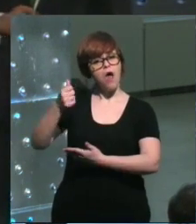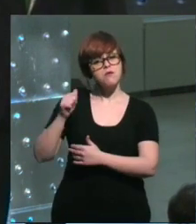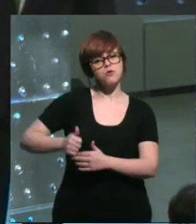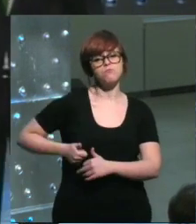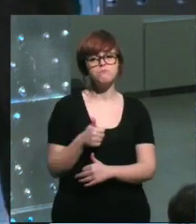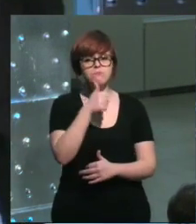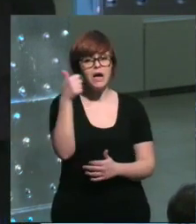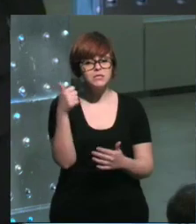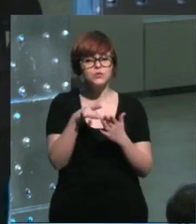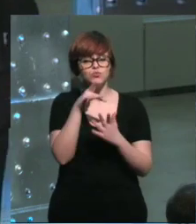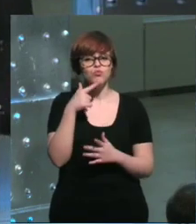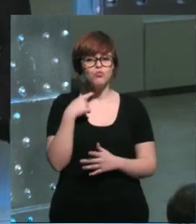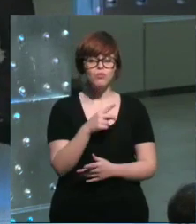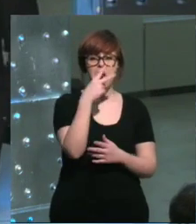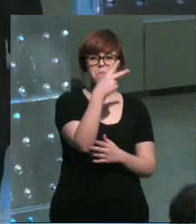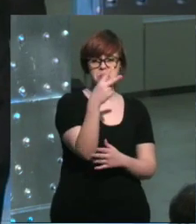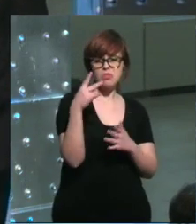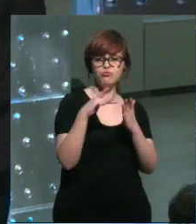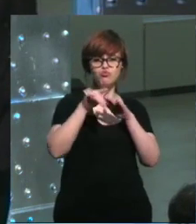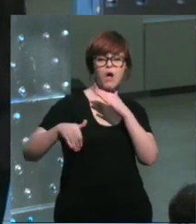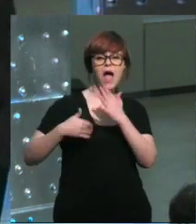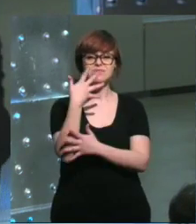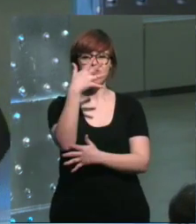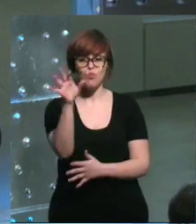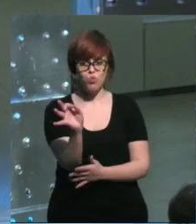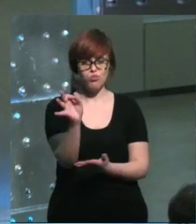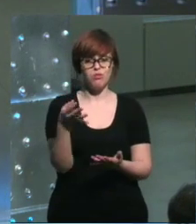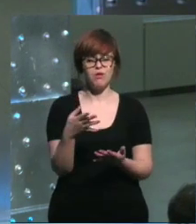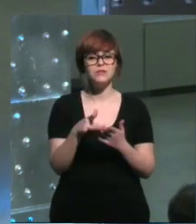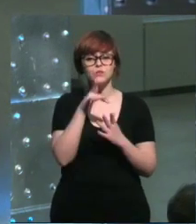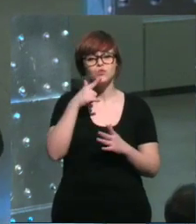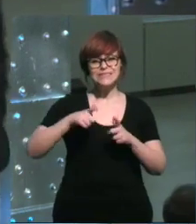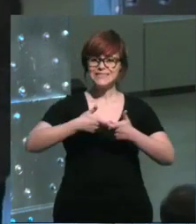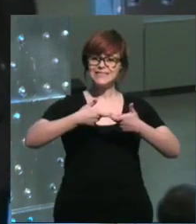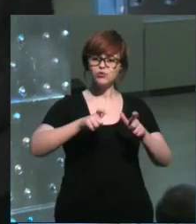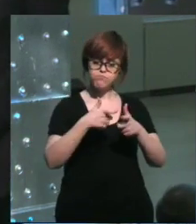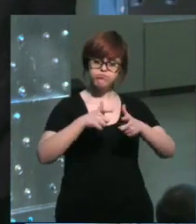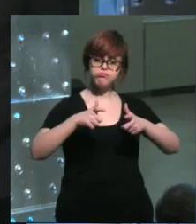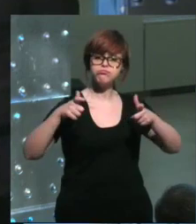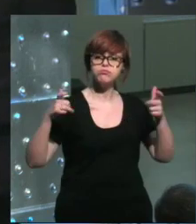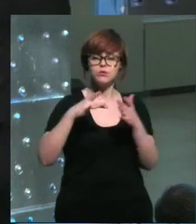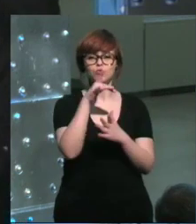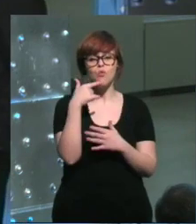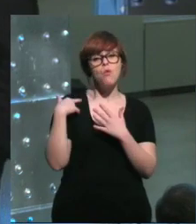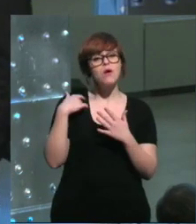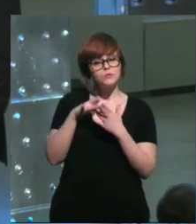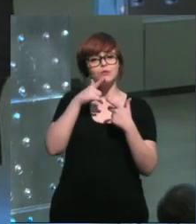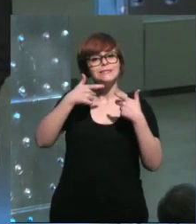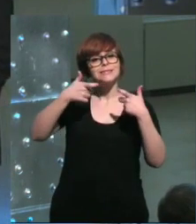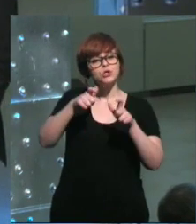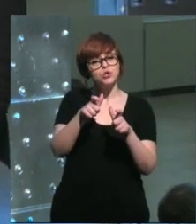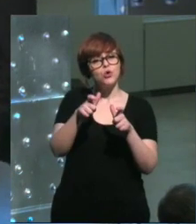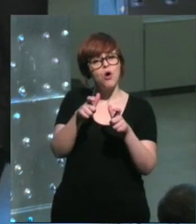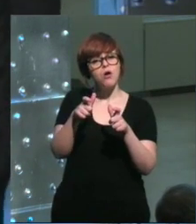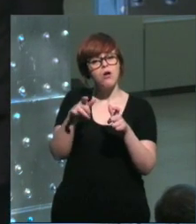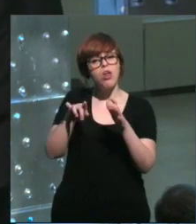1992 a 50 millones en 20 años. Y es el sector de mayor crecimiento del futuro. El sector de menor crecimiento,